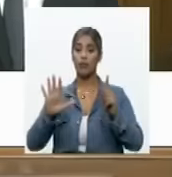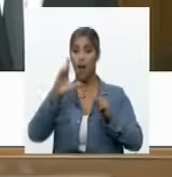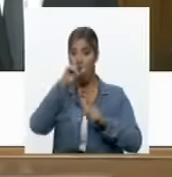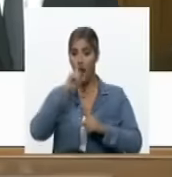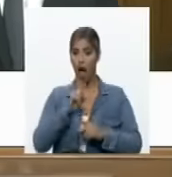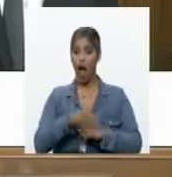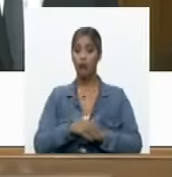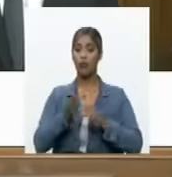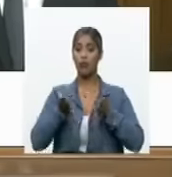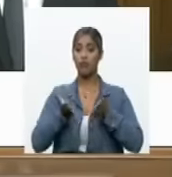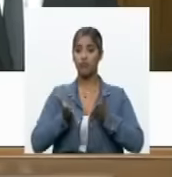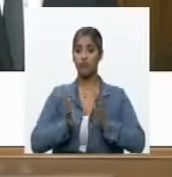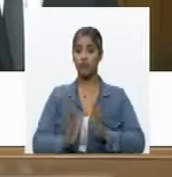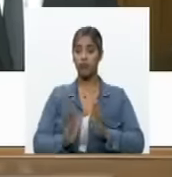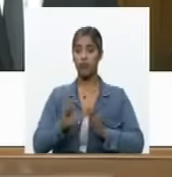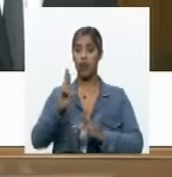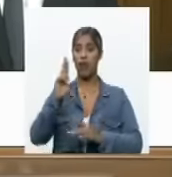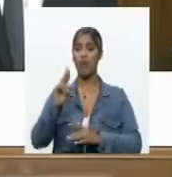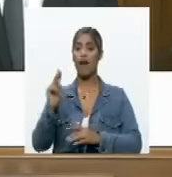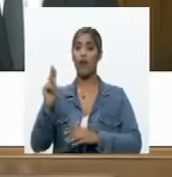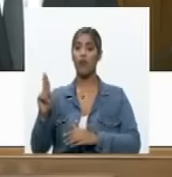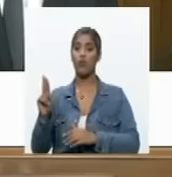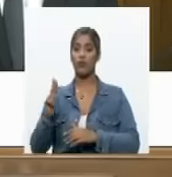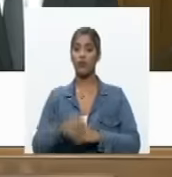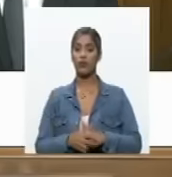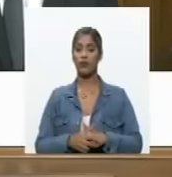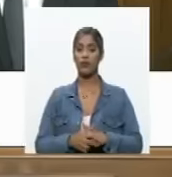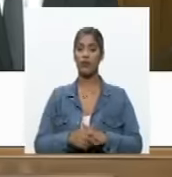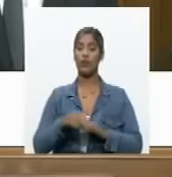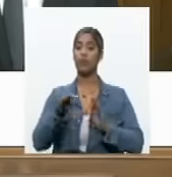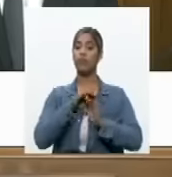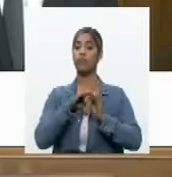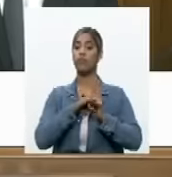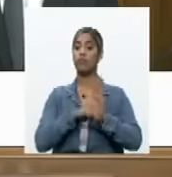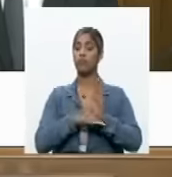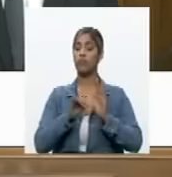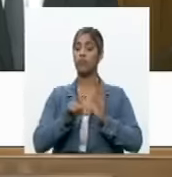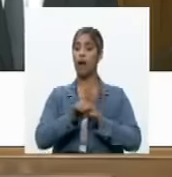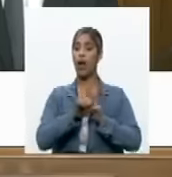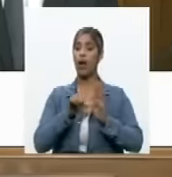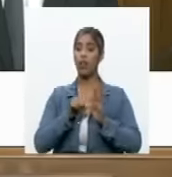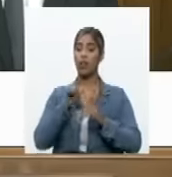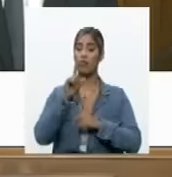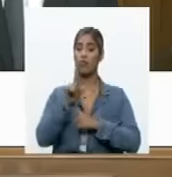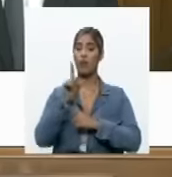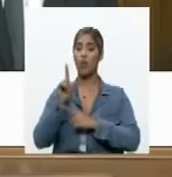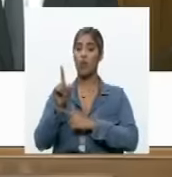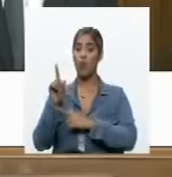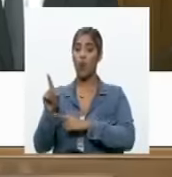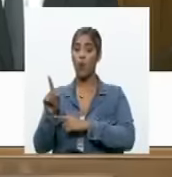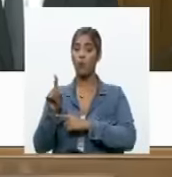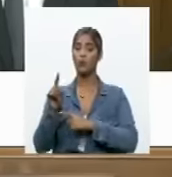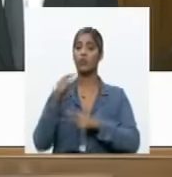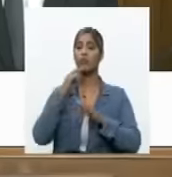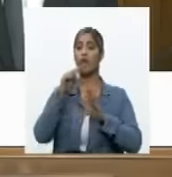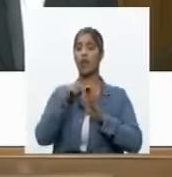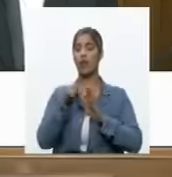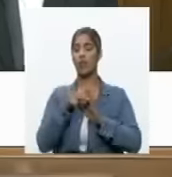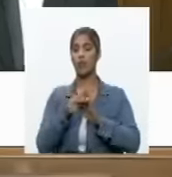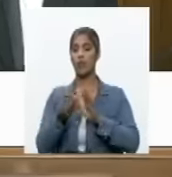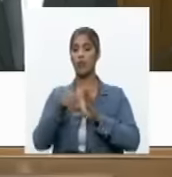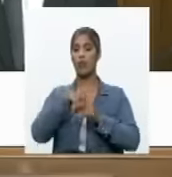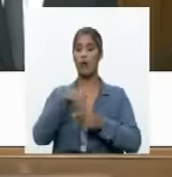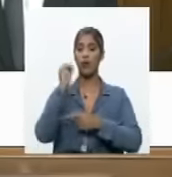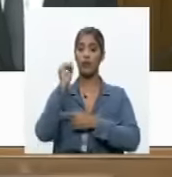años del natalicio de Rafael Urdaneta, de conformidad con lo previsto en el artículo 111 del Reglamento Interior y de Debates